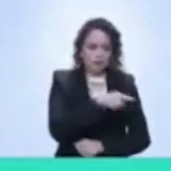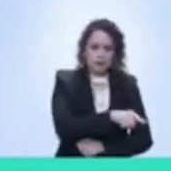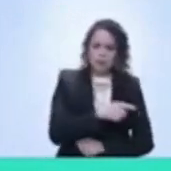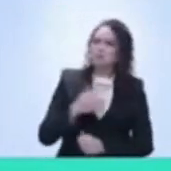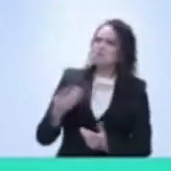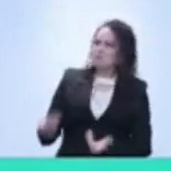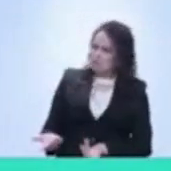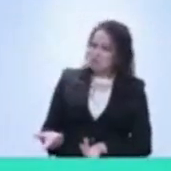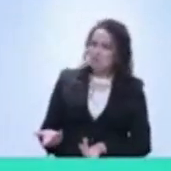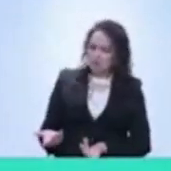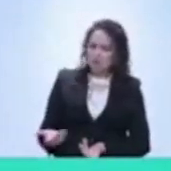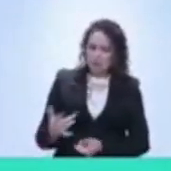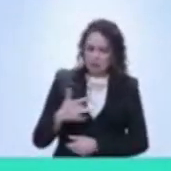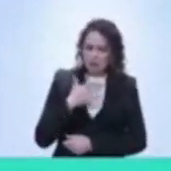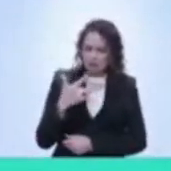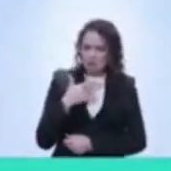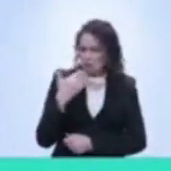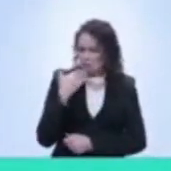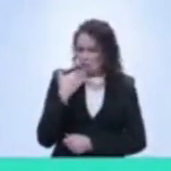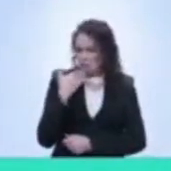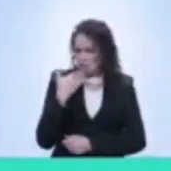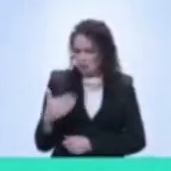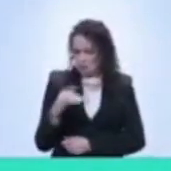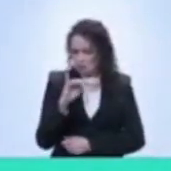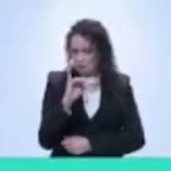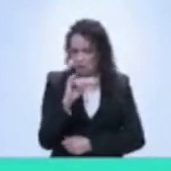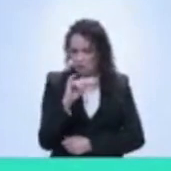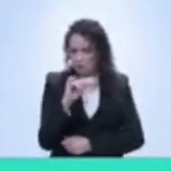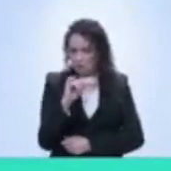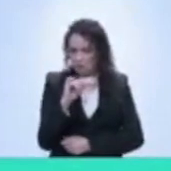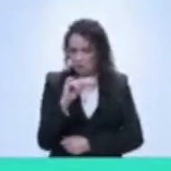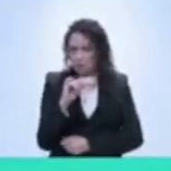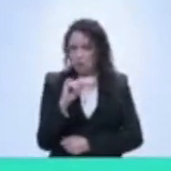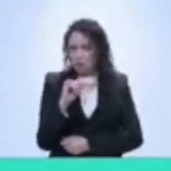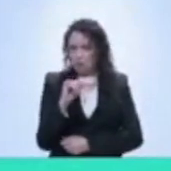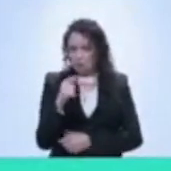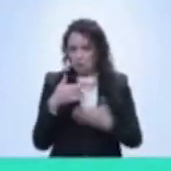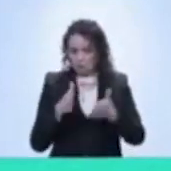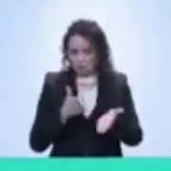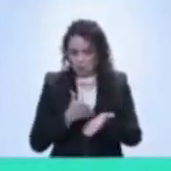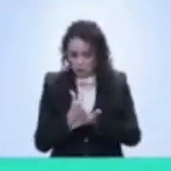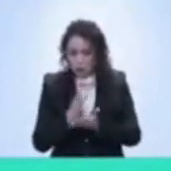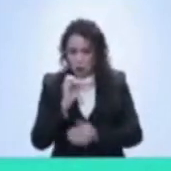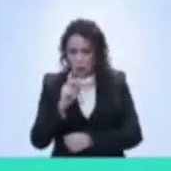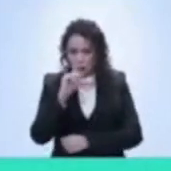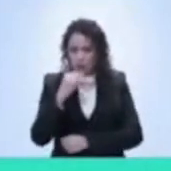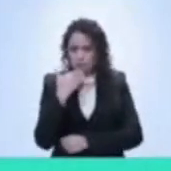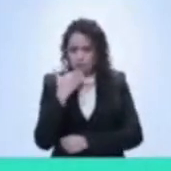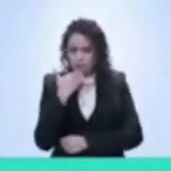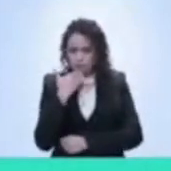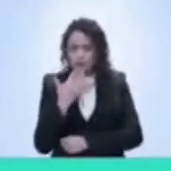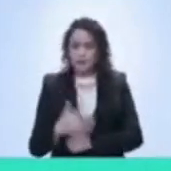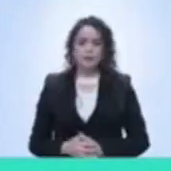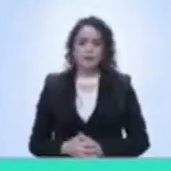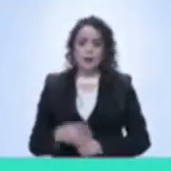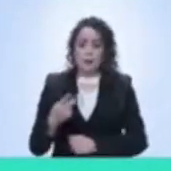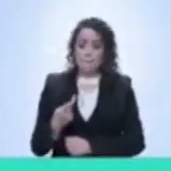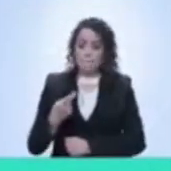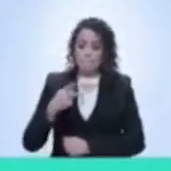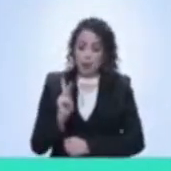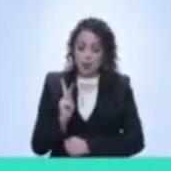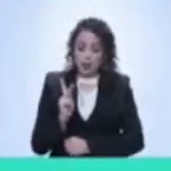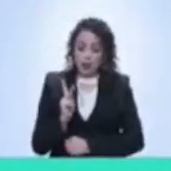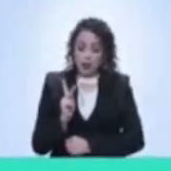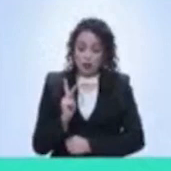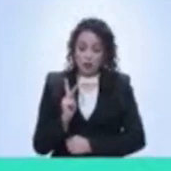conformó por la moneda de acceso que le ofrecieron por el sujeto obligado señalando que es que se le